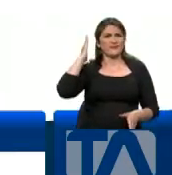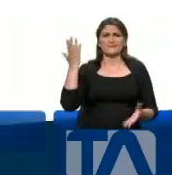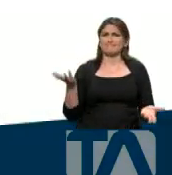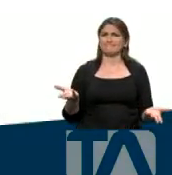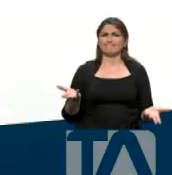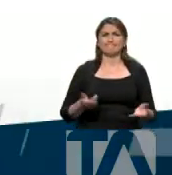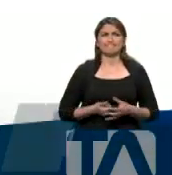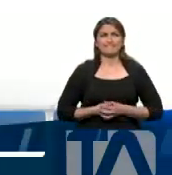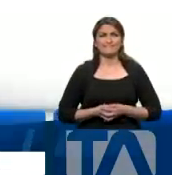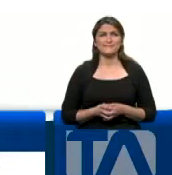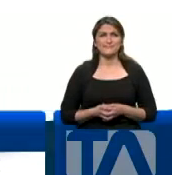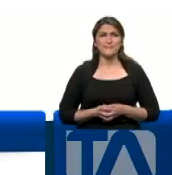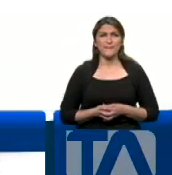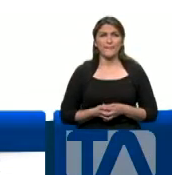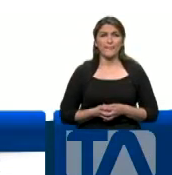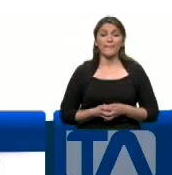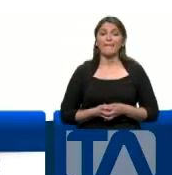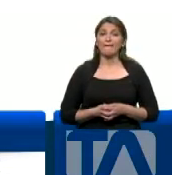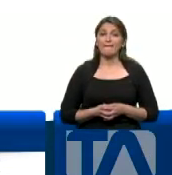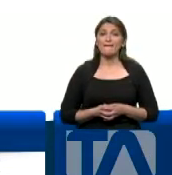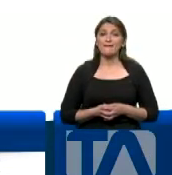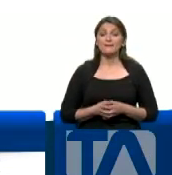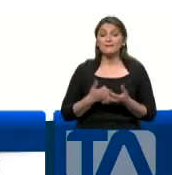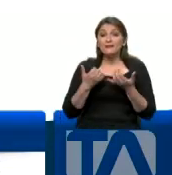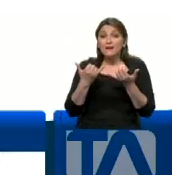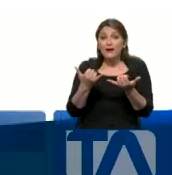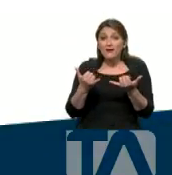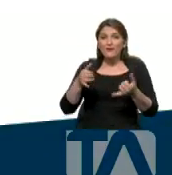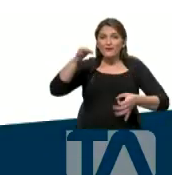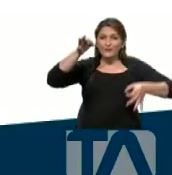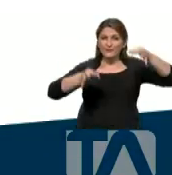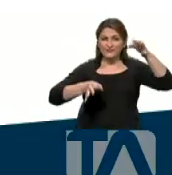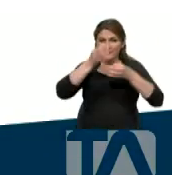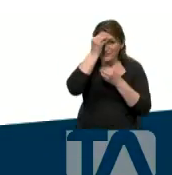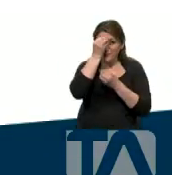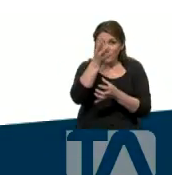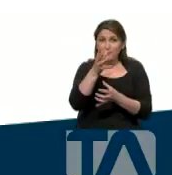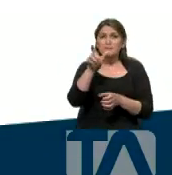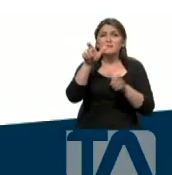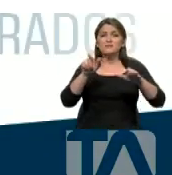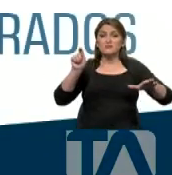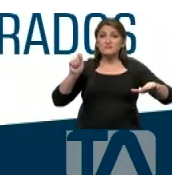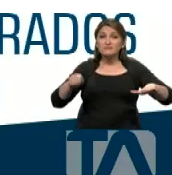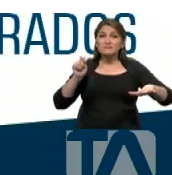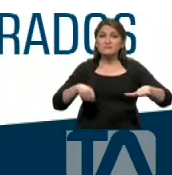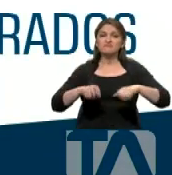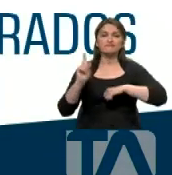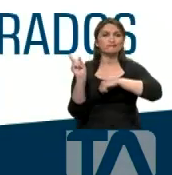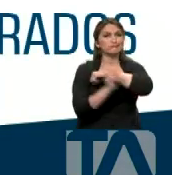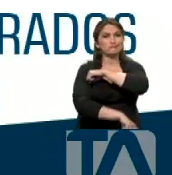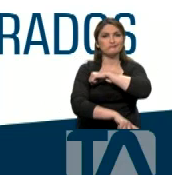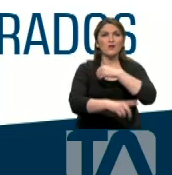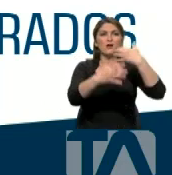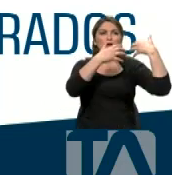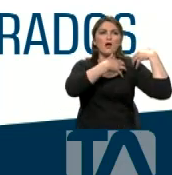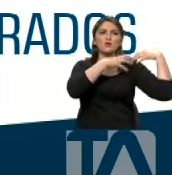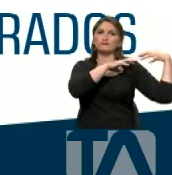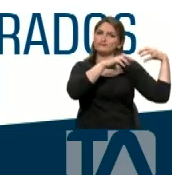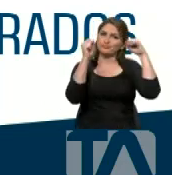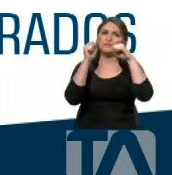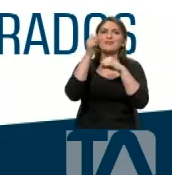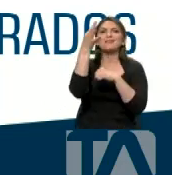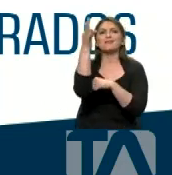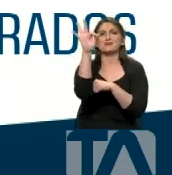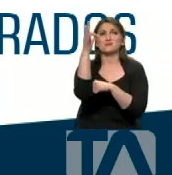Según información del Consejo de la Judicatura, en lo que va del año se han destituido a 19 jueces. Otros 22 han sido